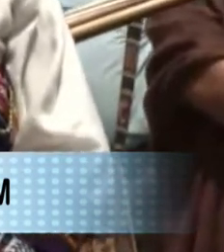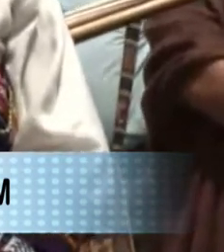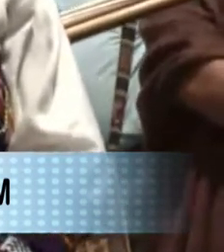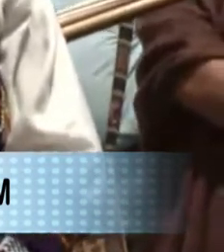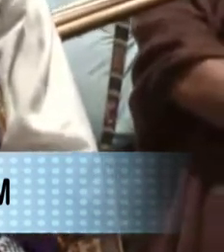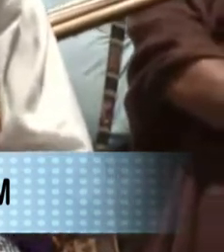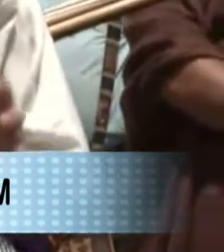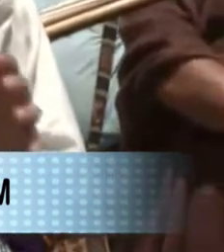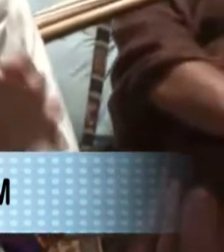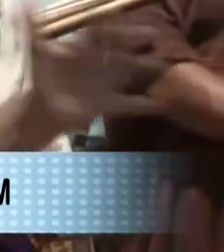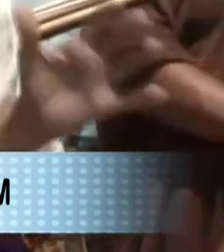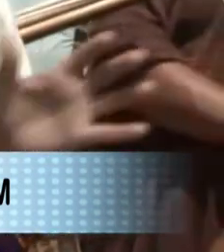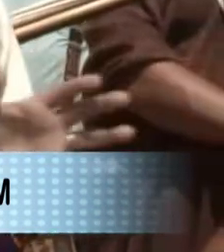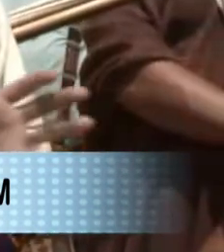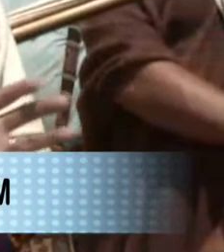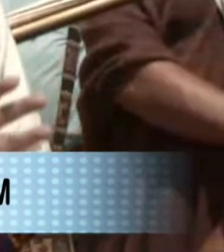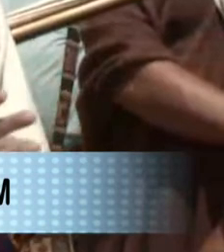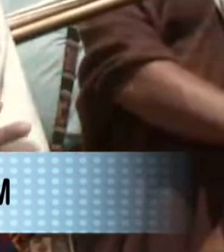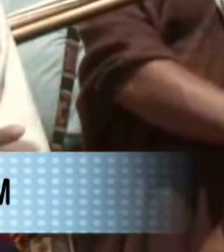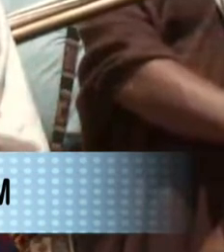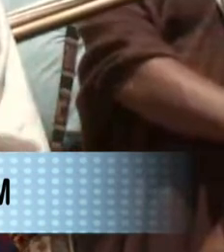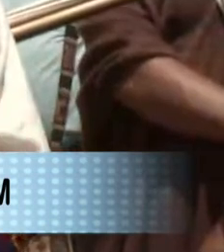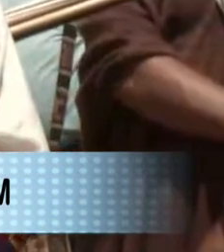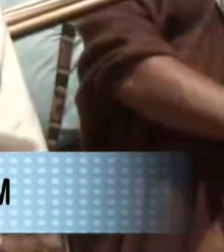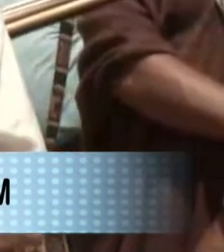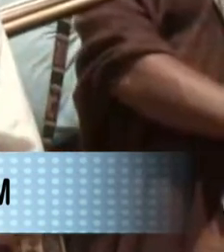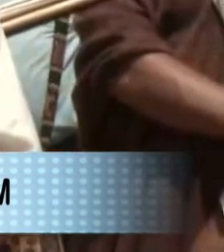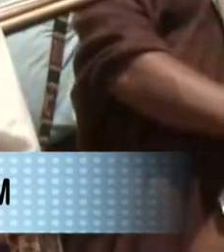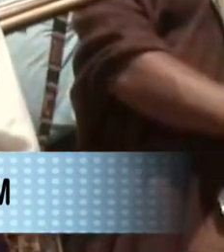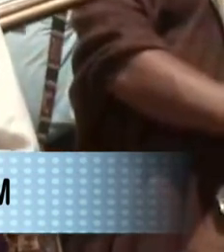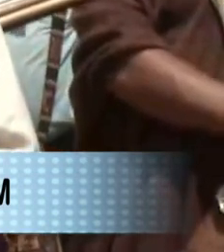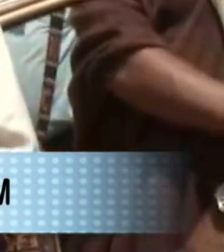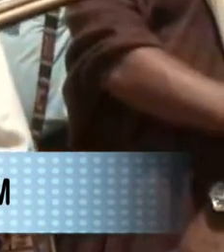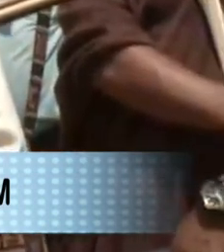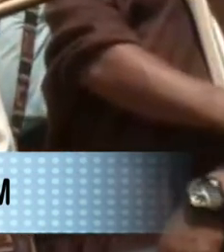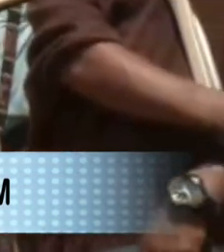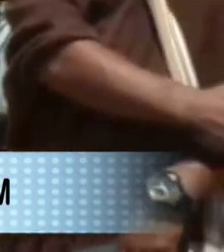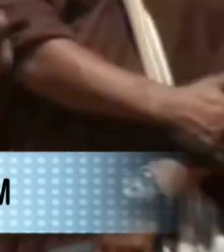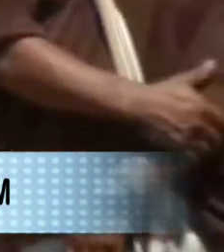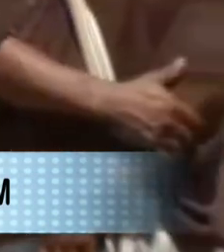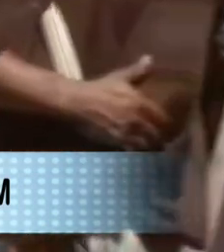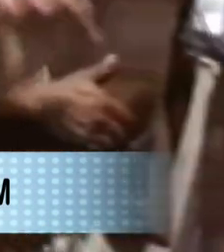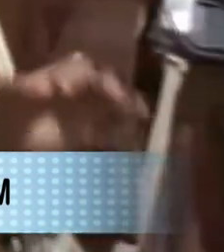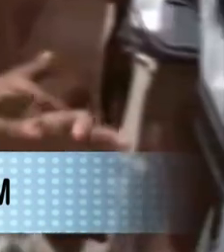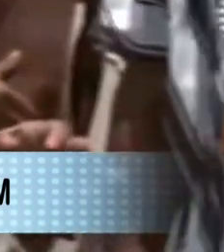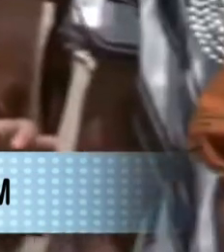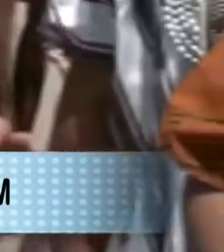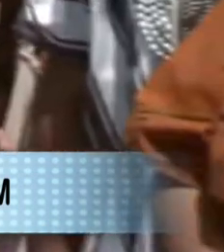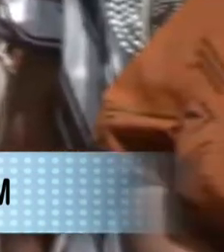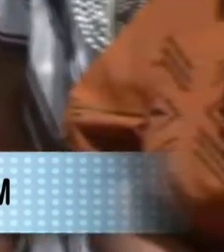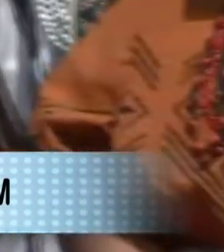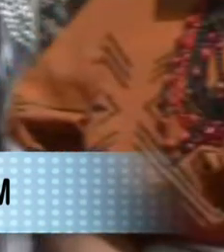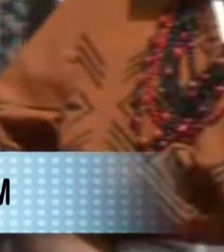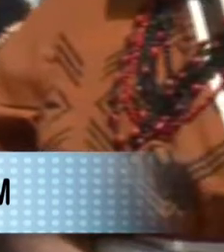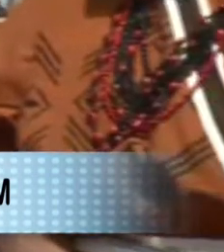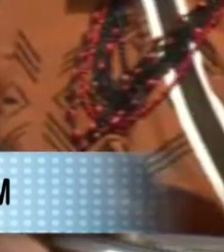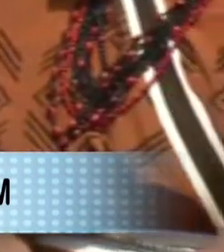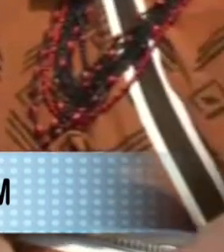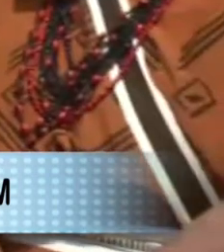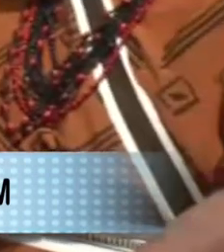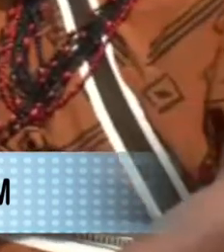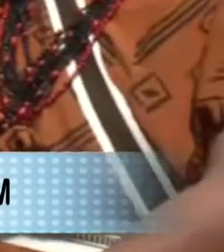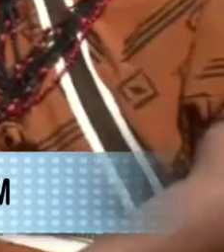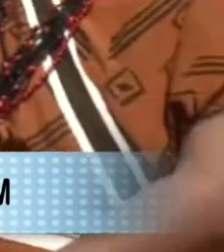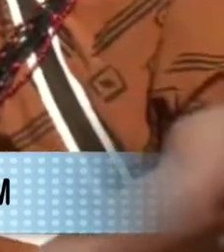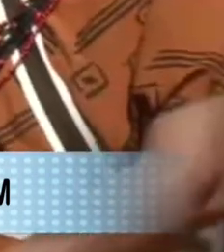señalan, Paola, los mismos ciudadanos de este sector que llega el ministro de Cultura. Usted es líder de la comunidad